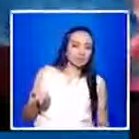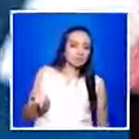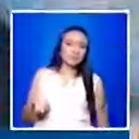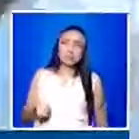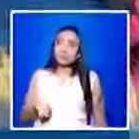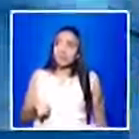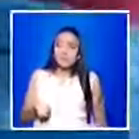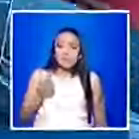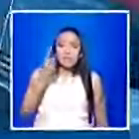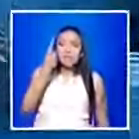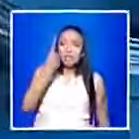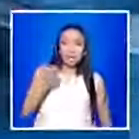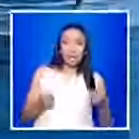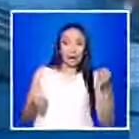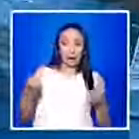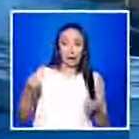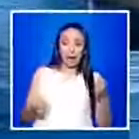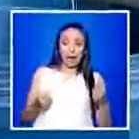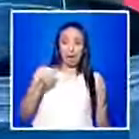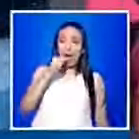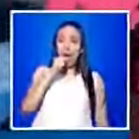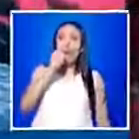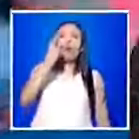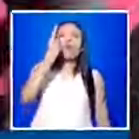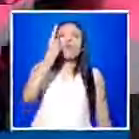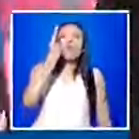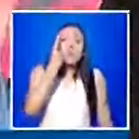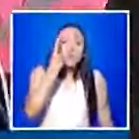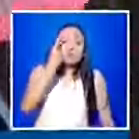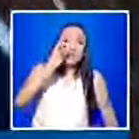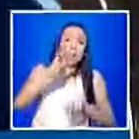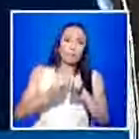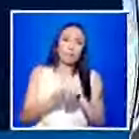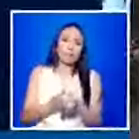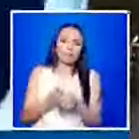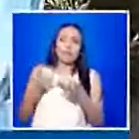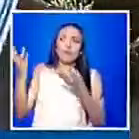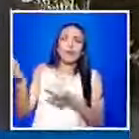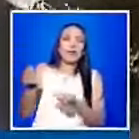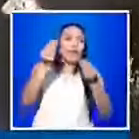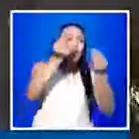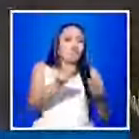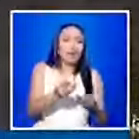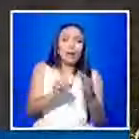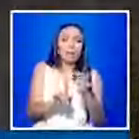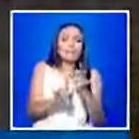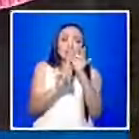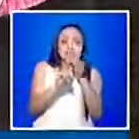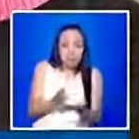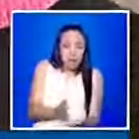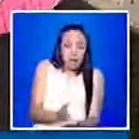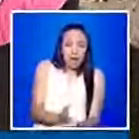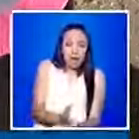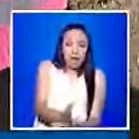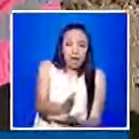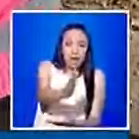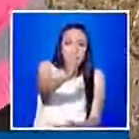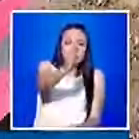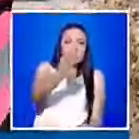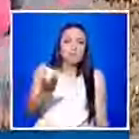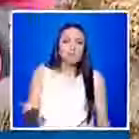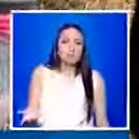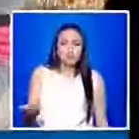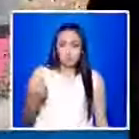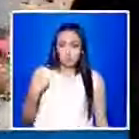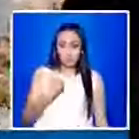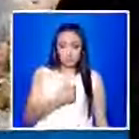tanquero sube una vez por día, pero solo por la principal y nosotros vivimos, le digo,